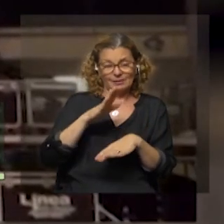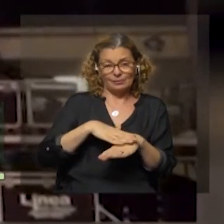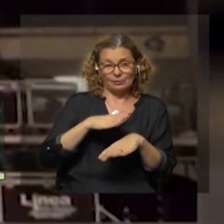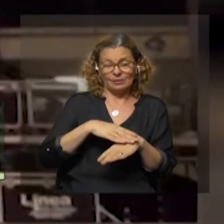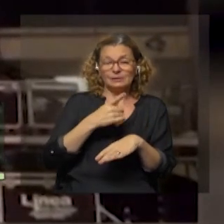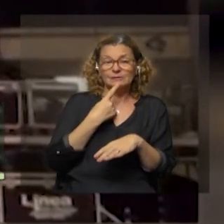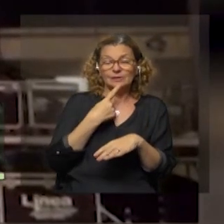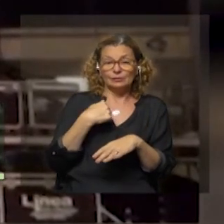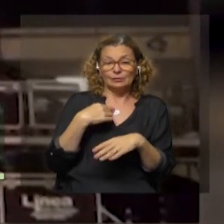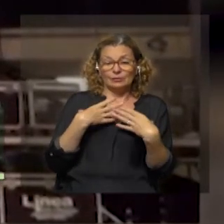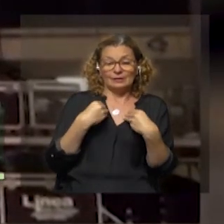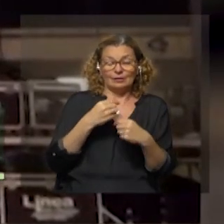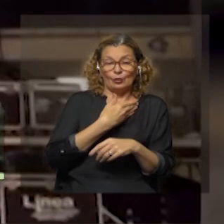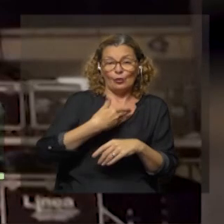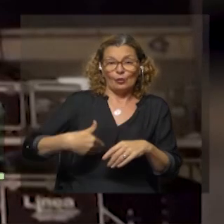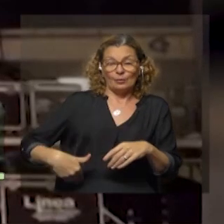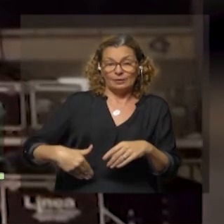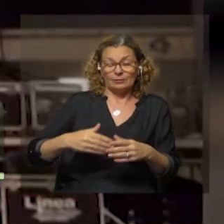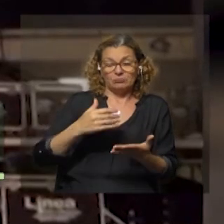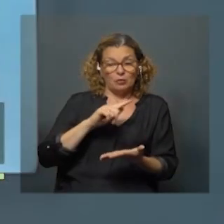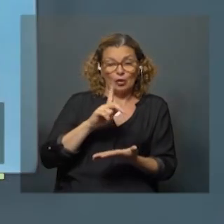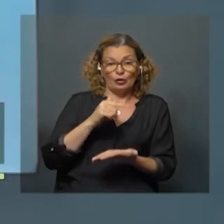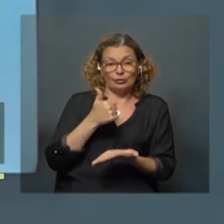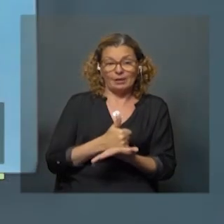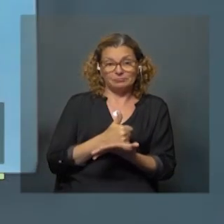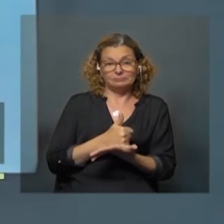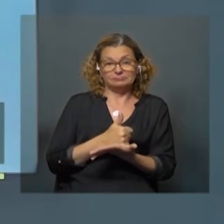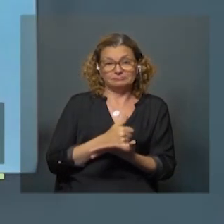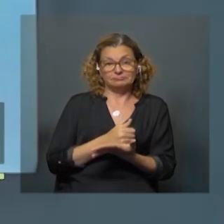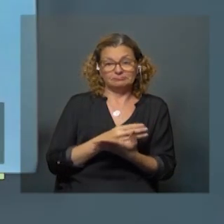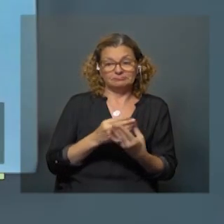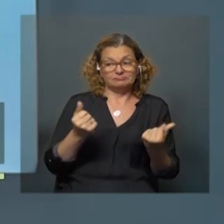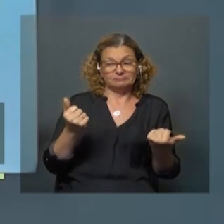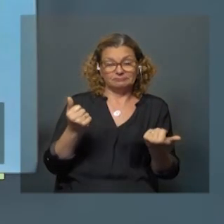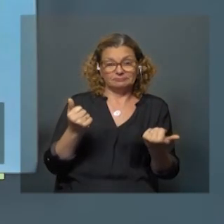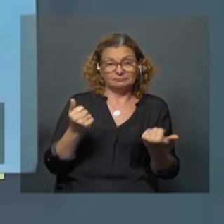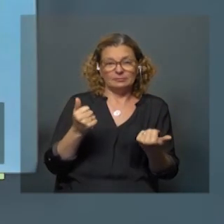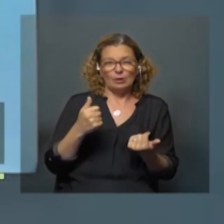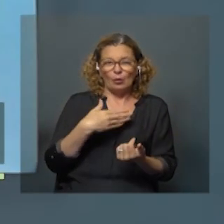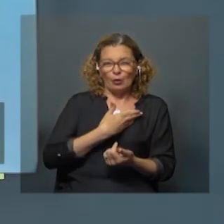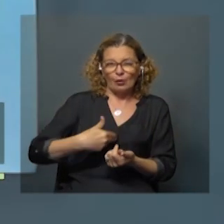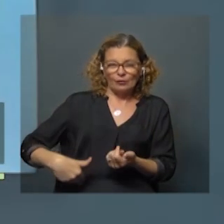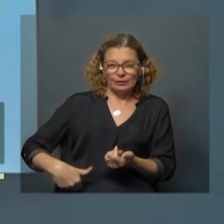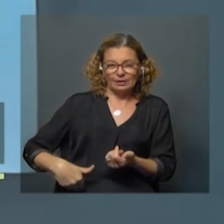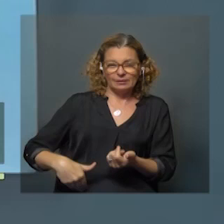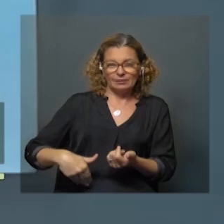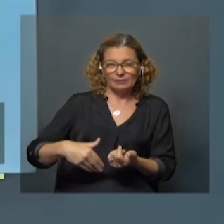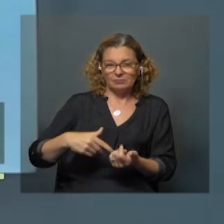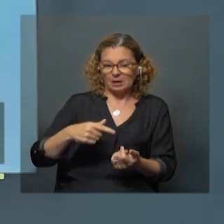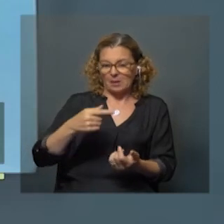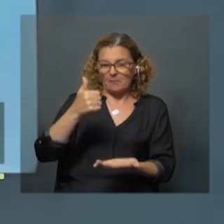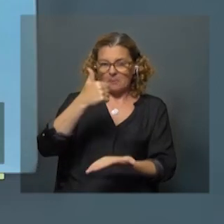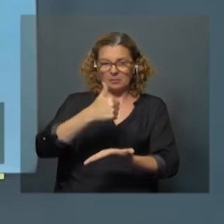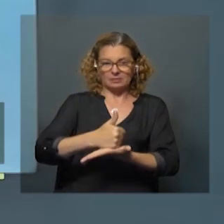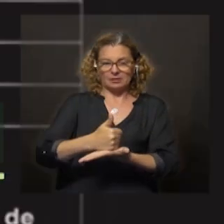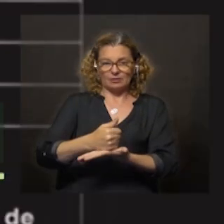responsabilidades política y yo siento Un gobierno ausente totalmente ausente Un gobierno que iba a ocupar el centro del ring y